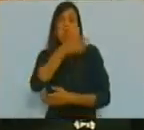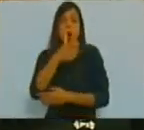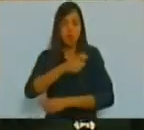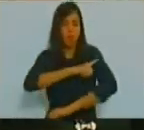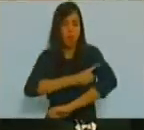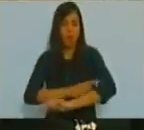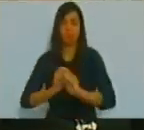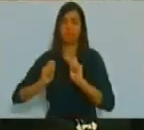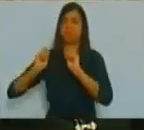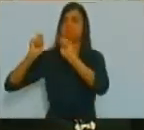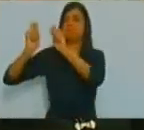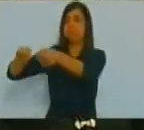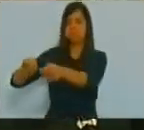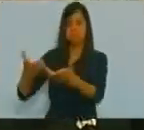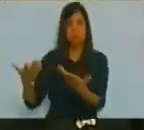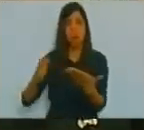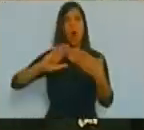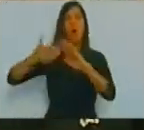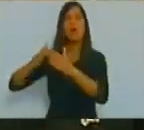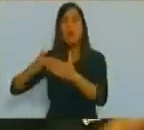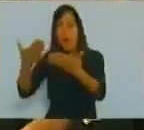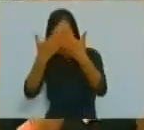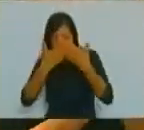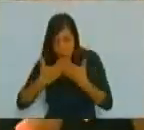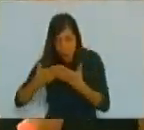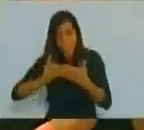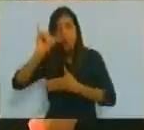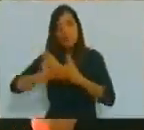apropie más de estas herramientas